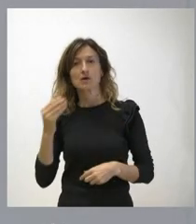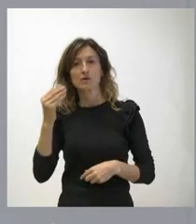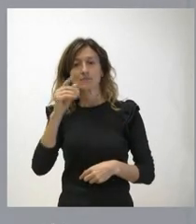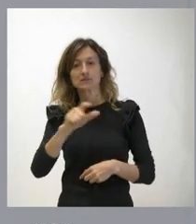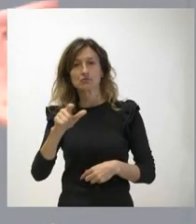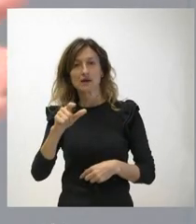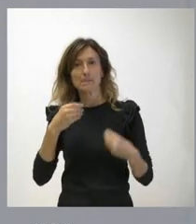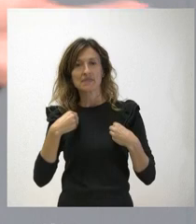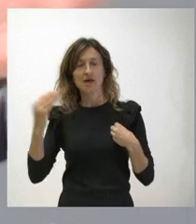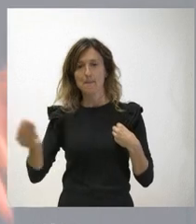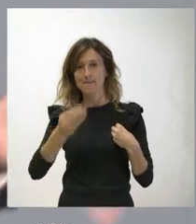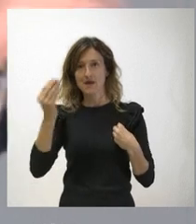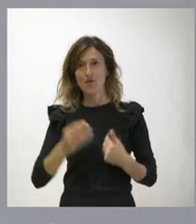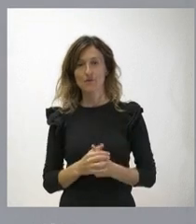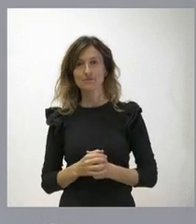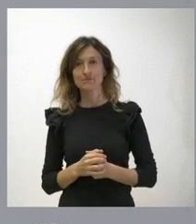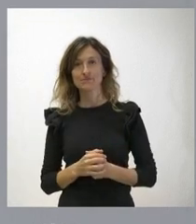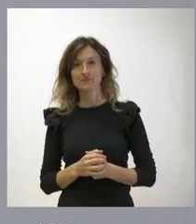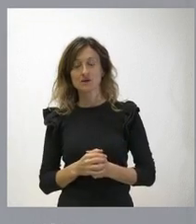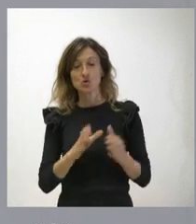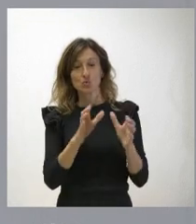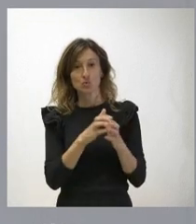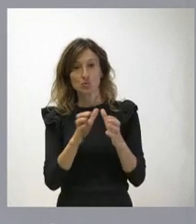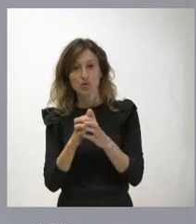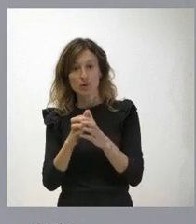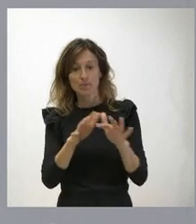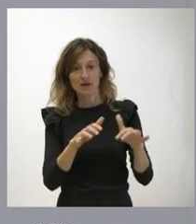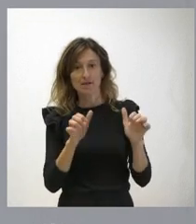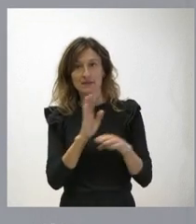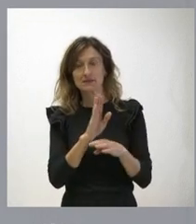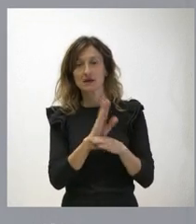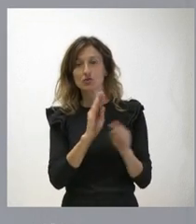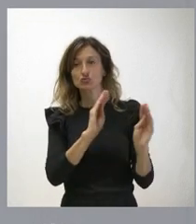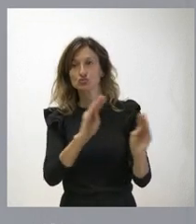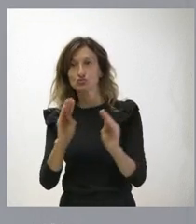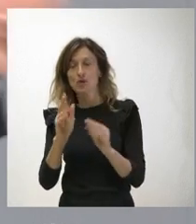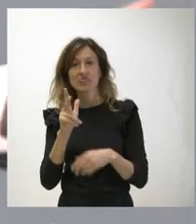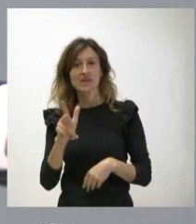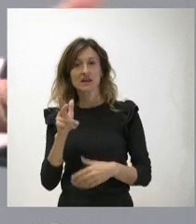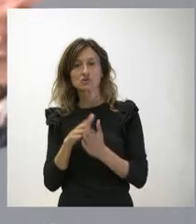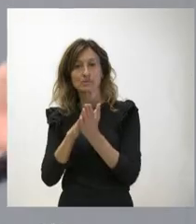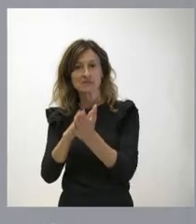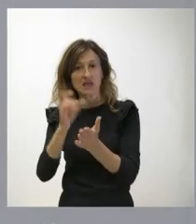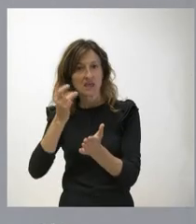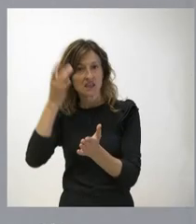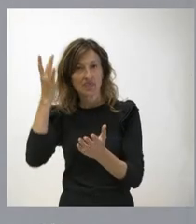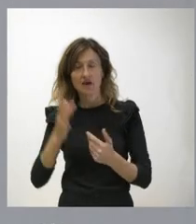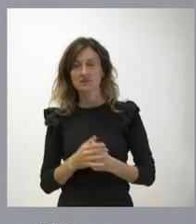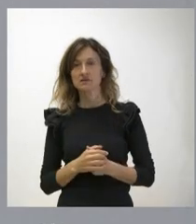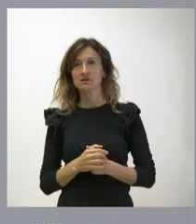gente naturalmente cada grupo parlamentario como usted señala tiene el derecho de presentar esta